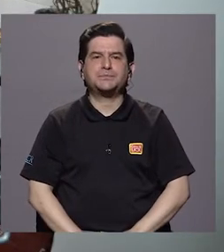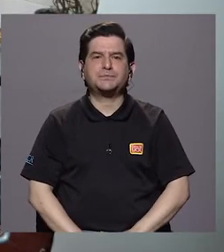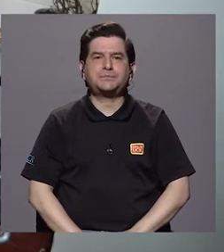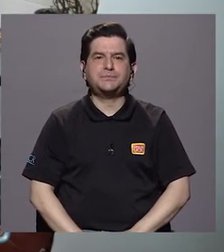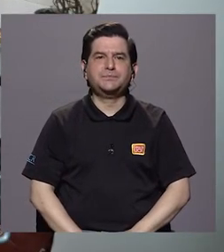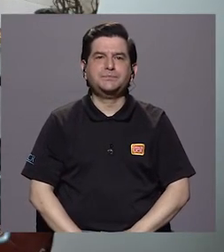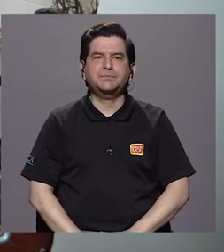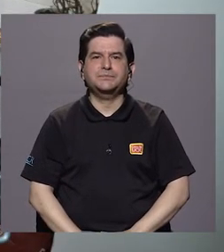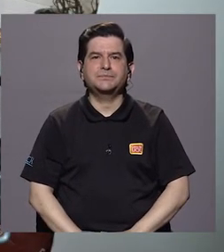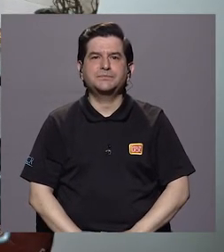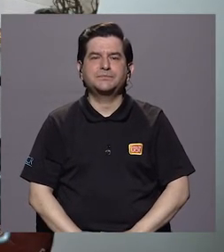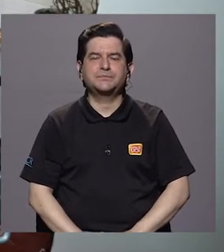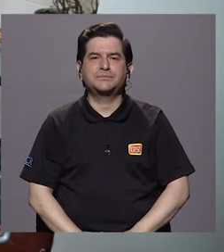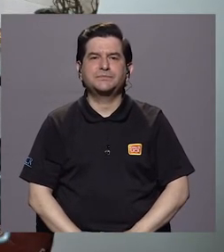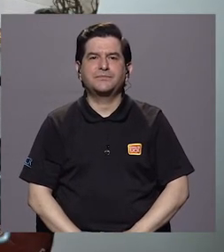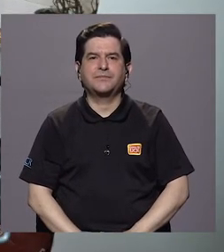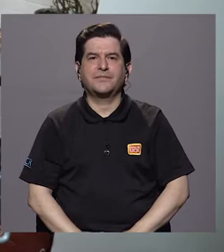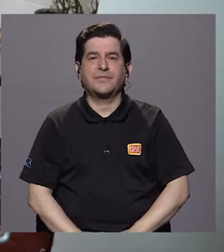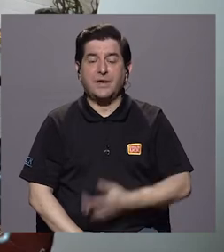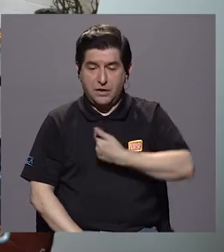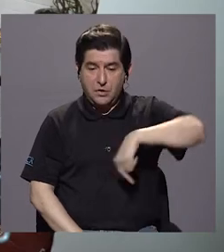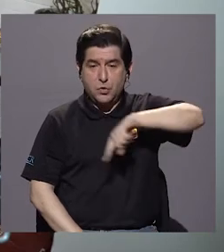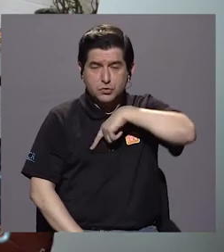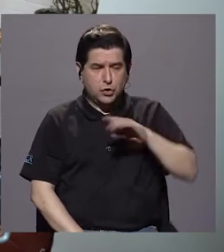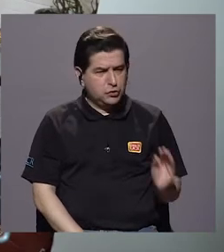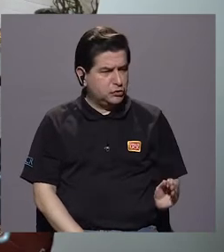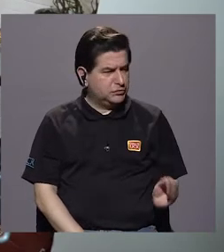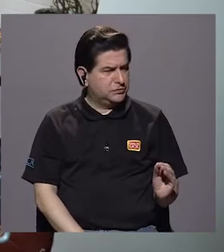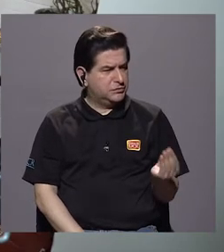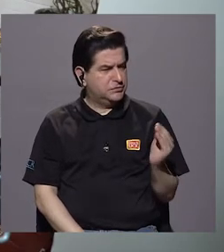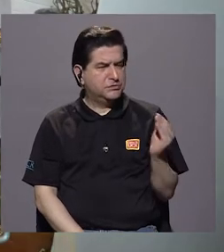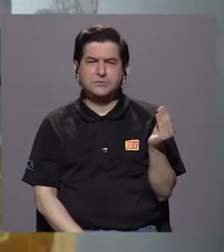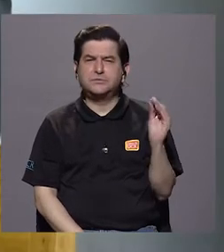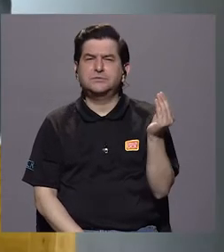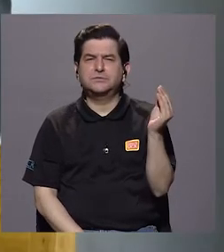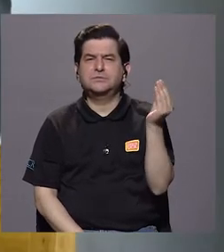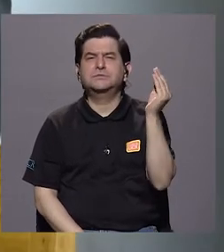Sí, no, nos criamos como muy...